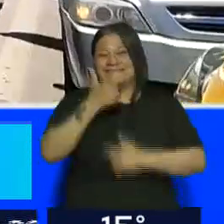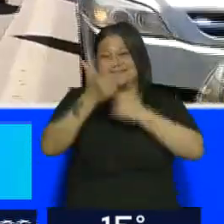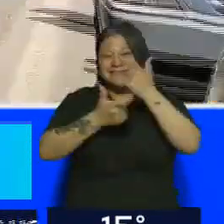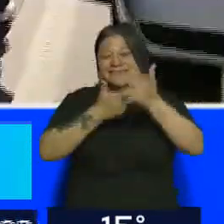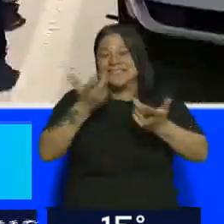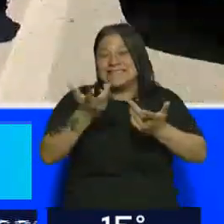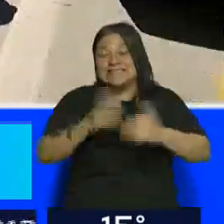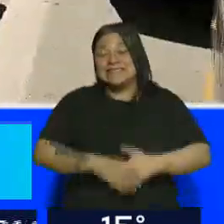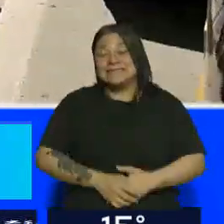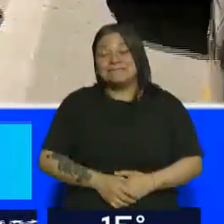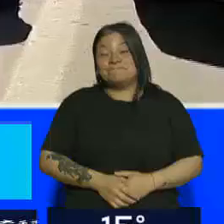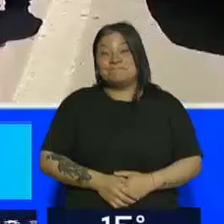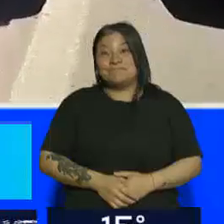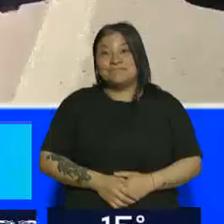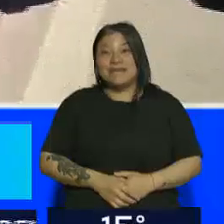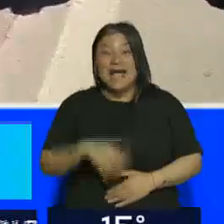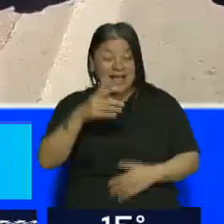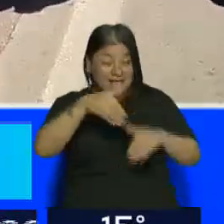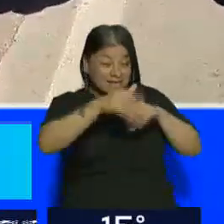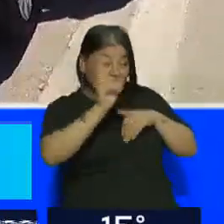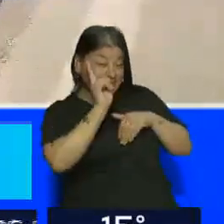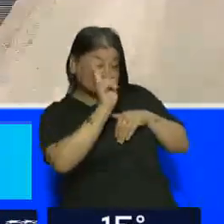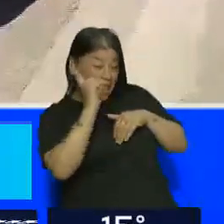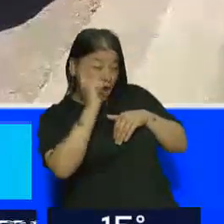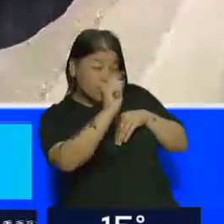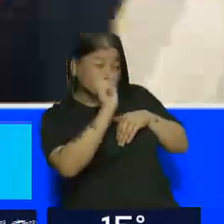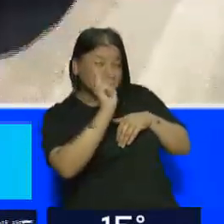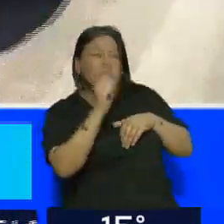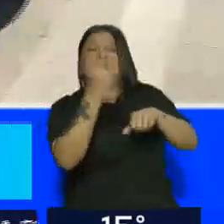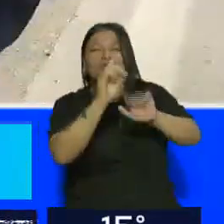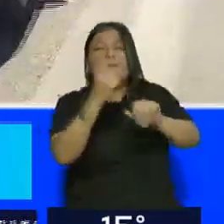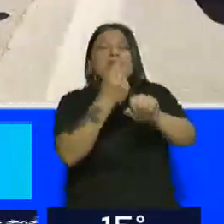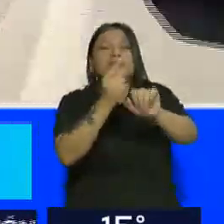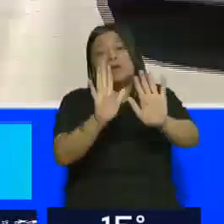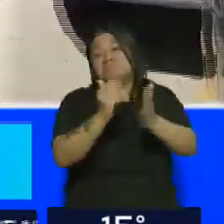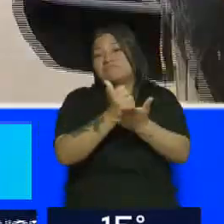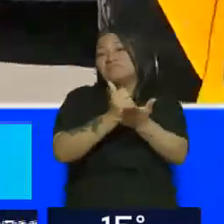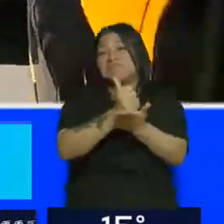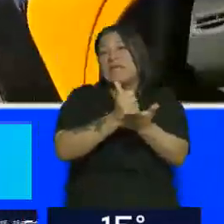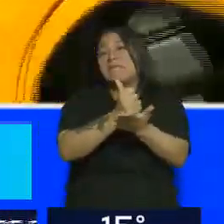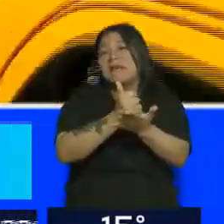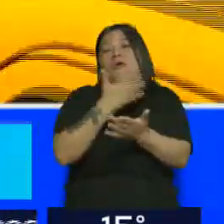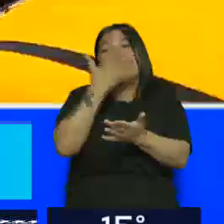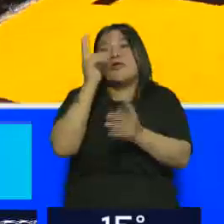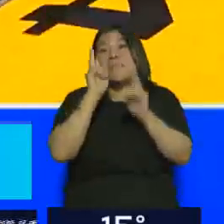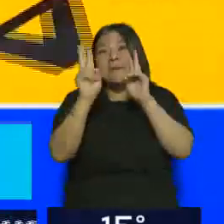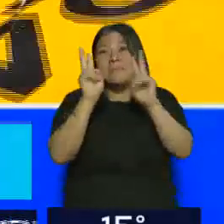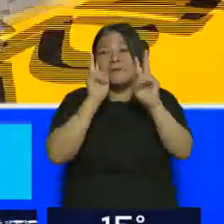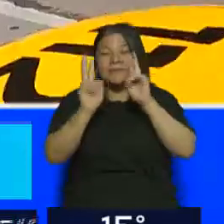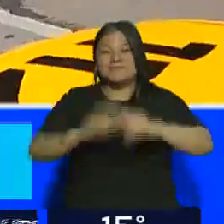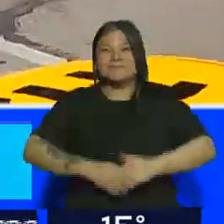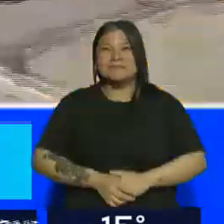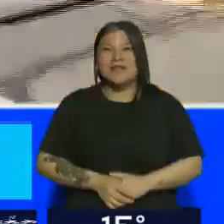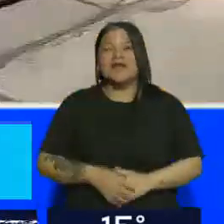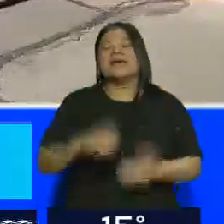Sí. Y ¿se mirá, ve a lo lejos o no? En un minuto los tenemos acá. Y bueno, un entonces minuto. Esperamos y seguimos viendo los colores azules ahí. Allí. Lo que pasa